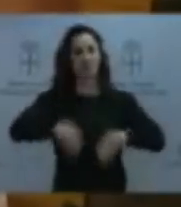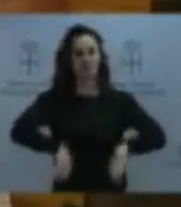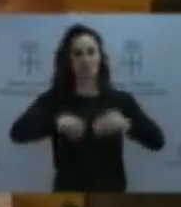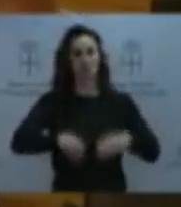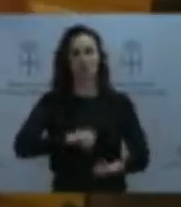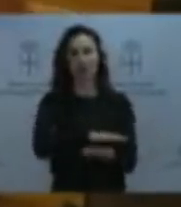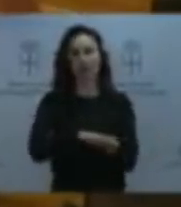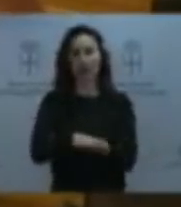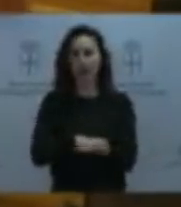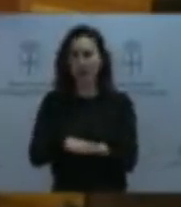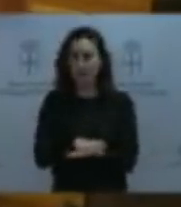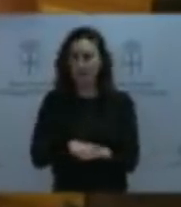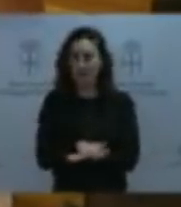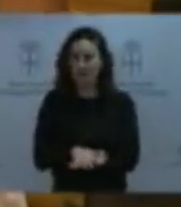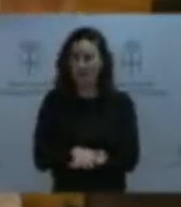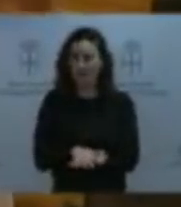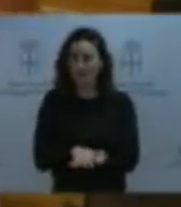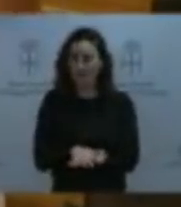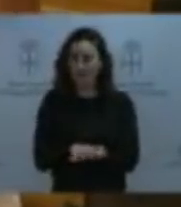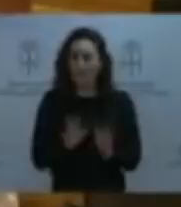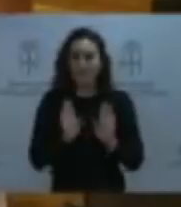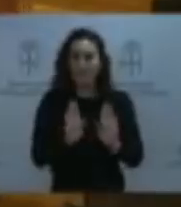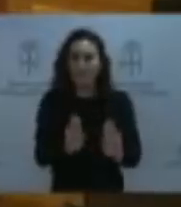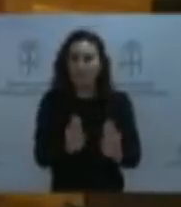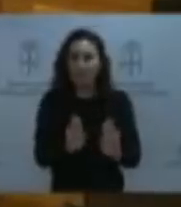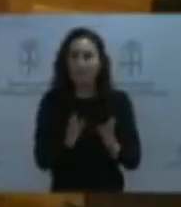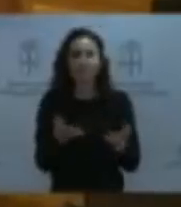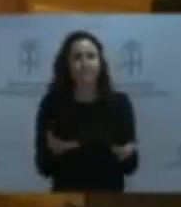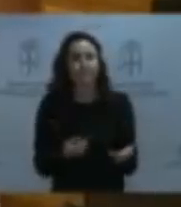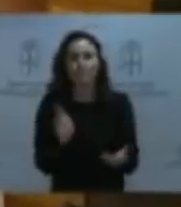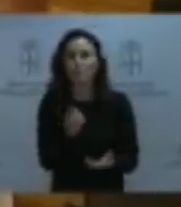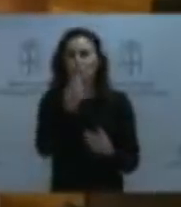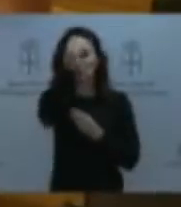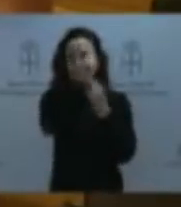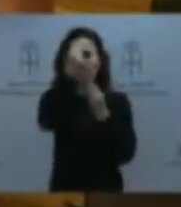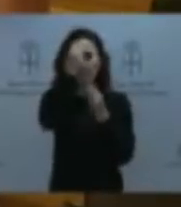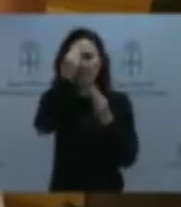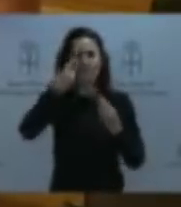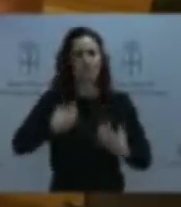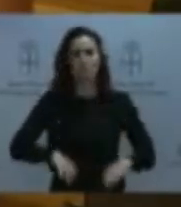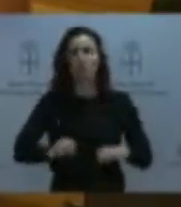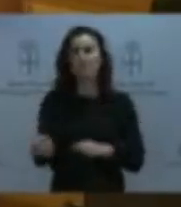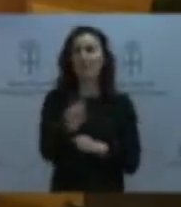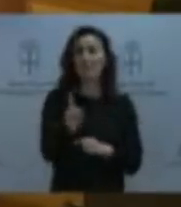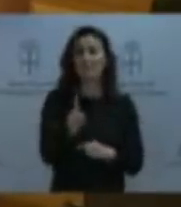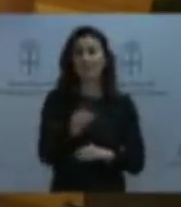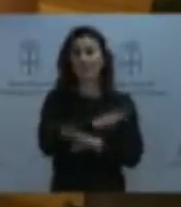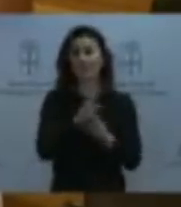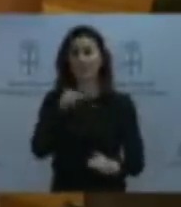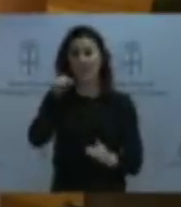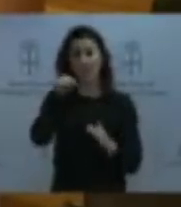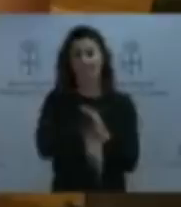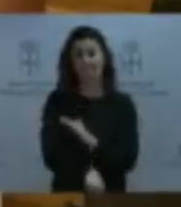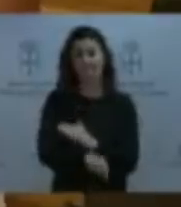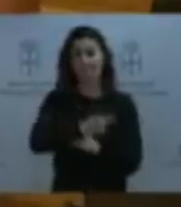Pero nos más bien creemos que no es normal y que lo que pasa es que metió la pezuña hasta el fondo. Y creemos, además, que no es consciente de la falta